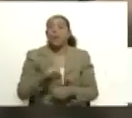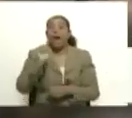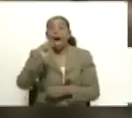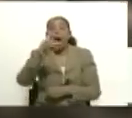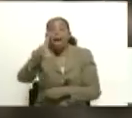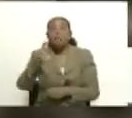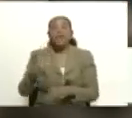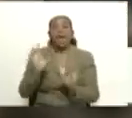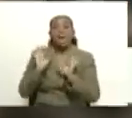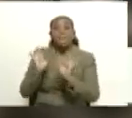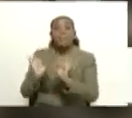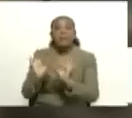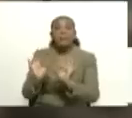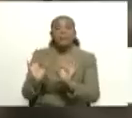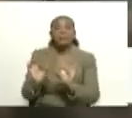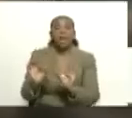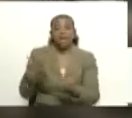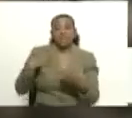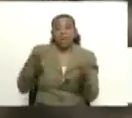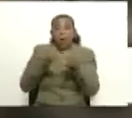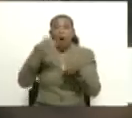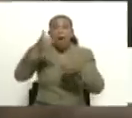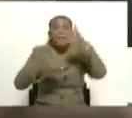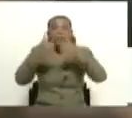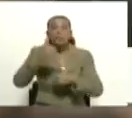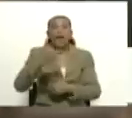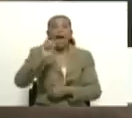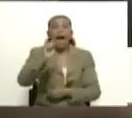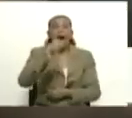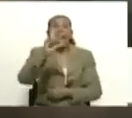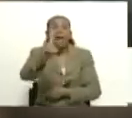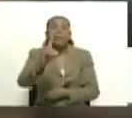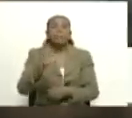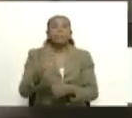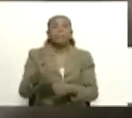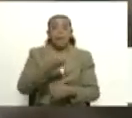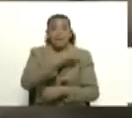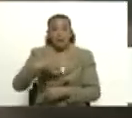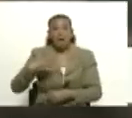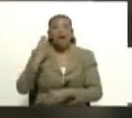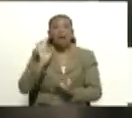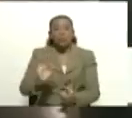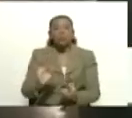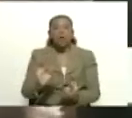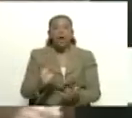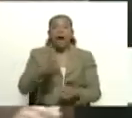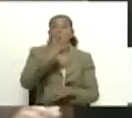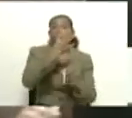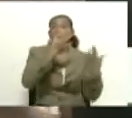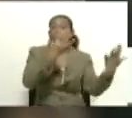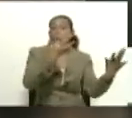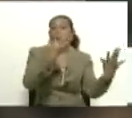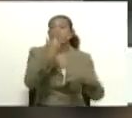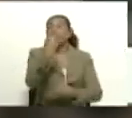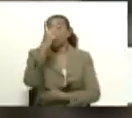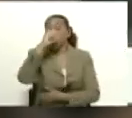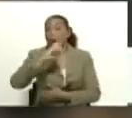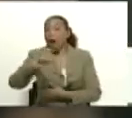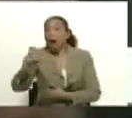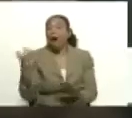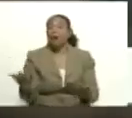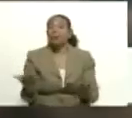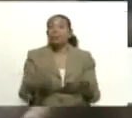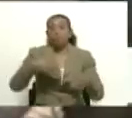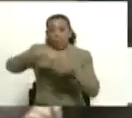y especialmente de mi partido Acción Democrática, el cual próximamente va a cumplir 82 años y del cual soy